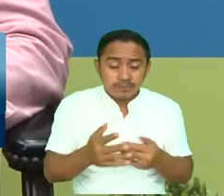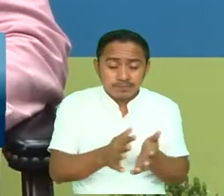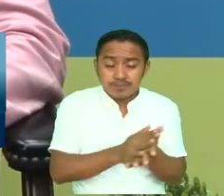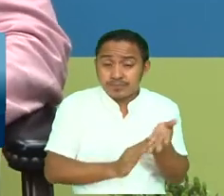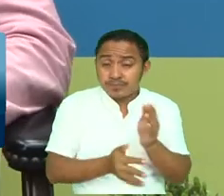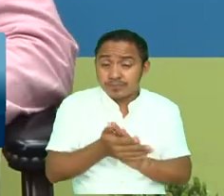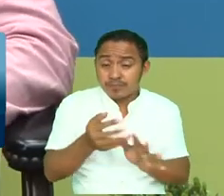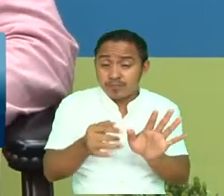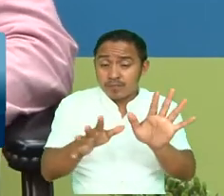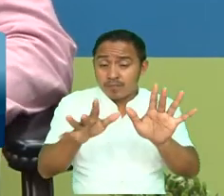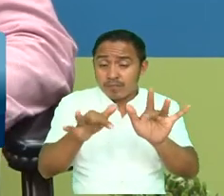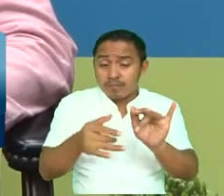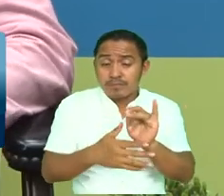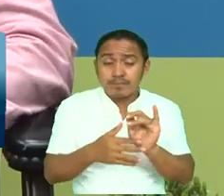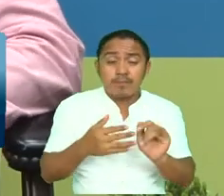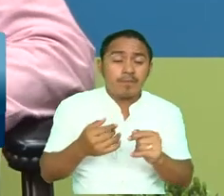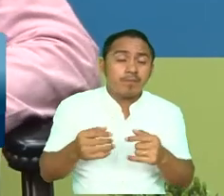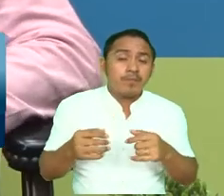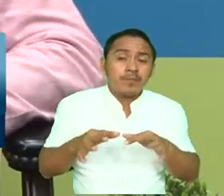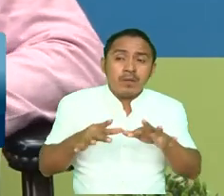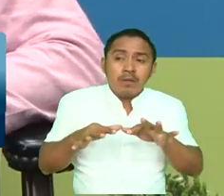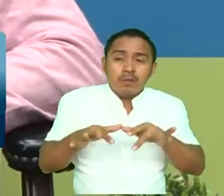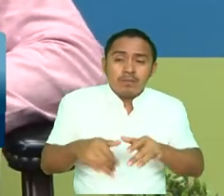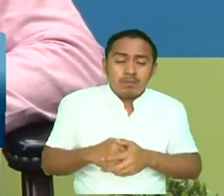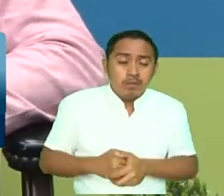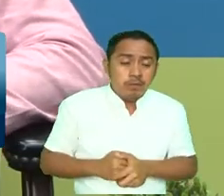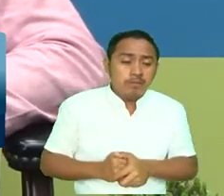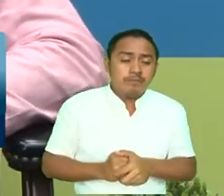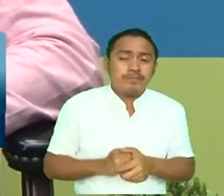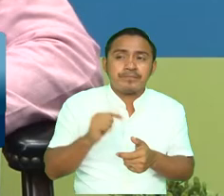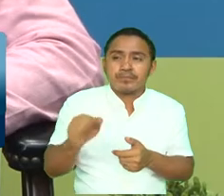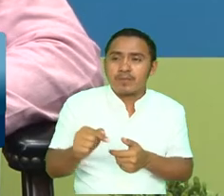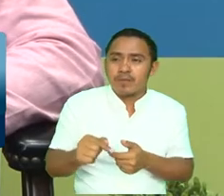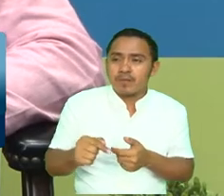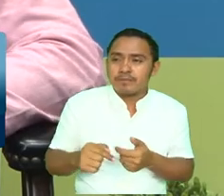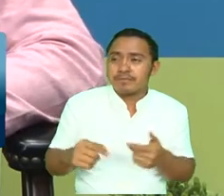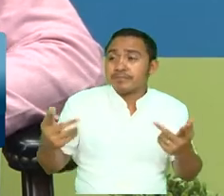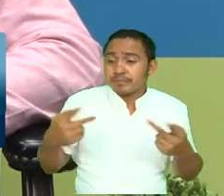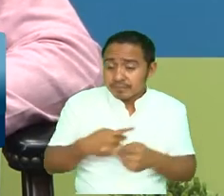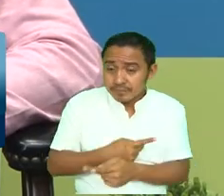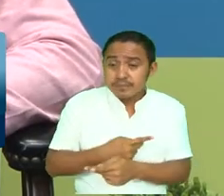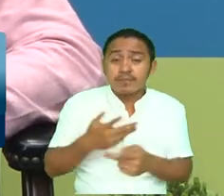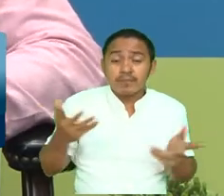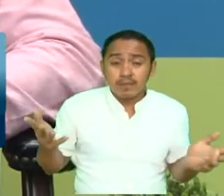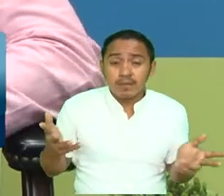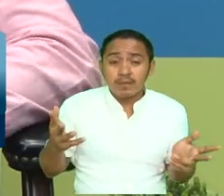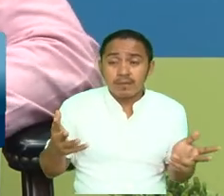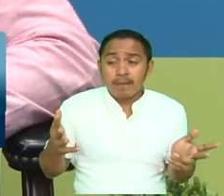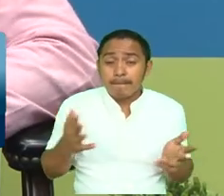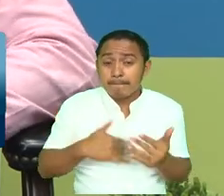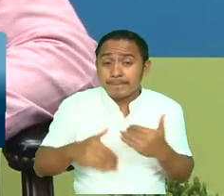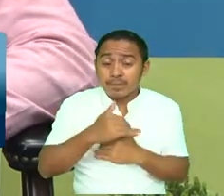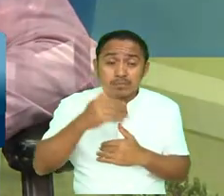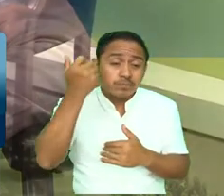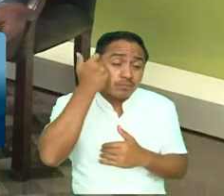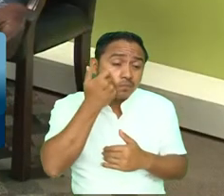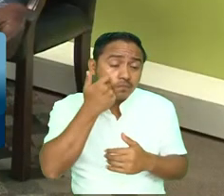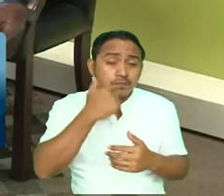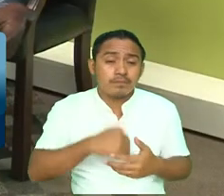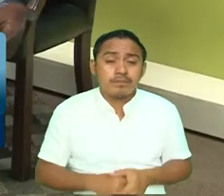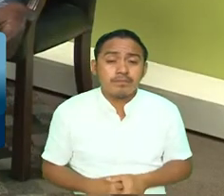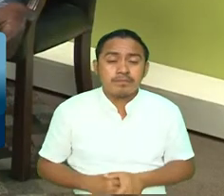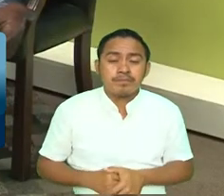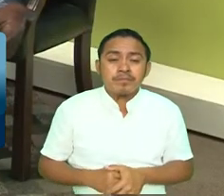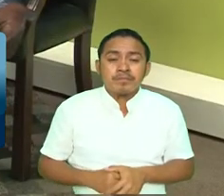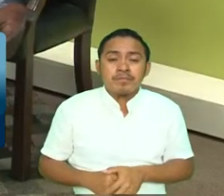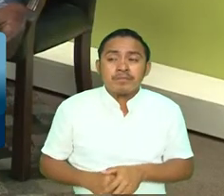o porque le sudan los pies. O me acuerdo, se encuentra una dermatóloga bonita. Mejor va a ser la situación. Así es, va a tener mayor vergüenza. Sí. Pero,